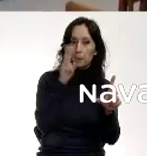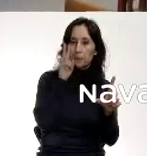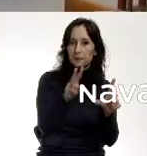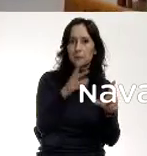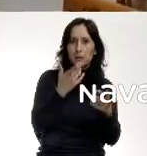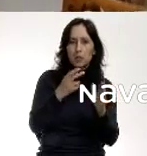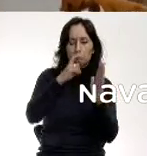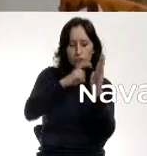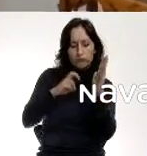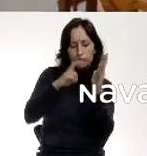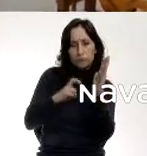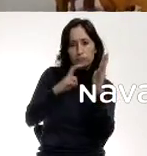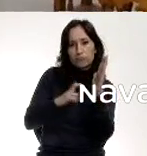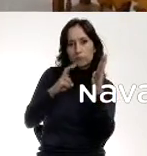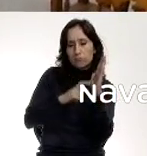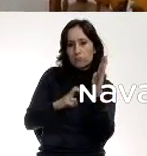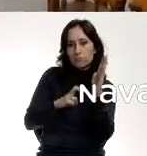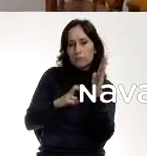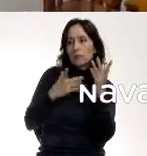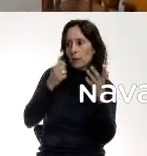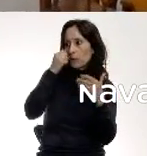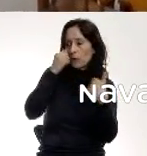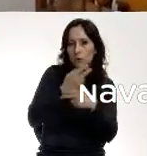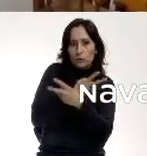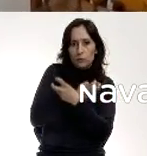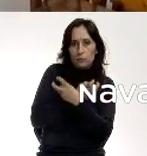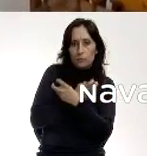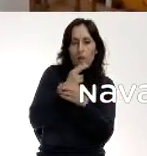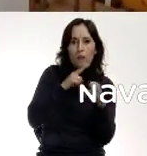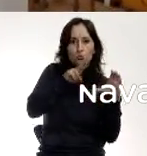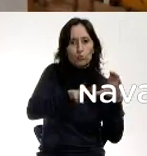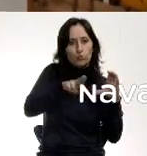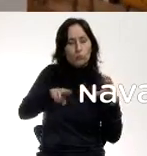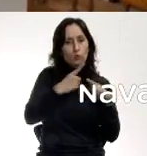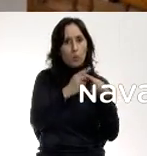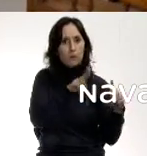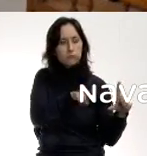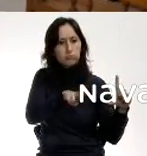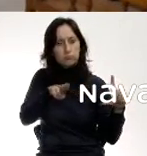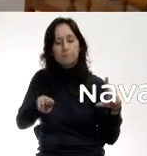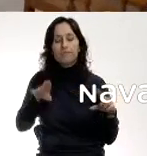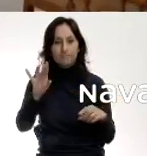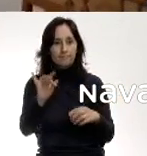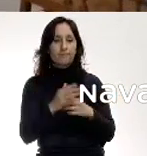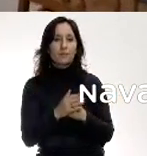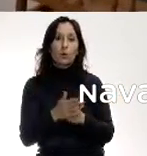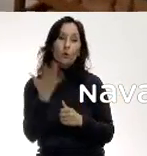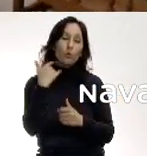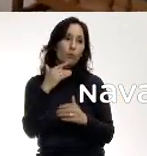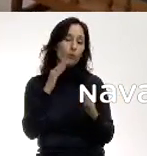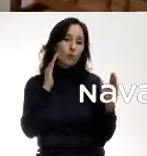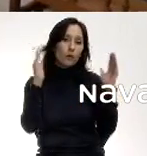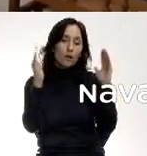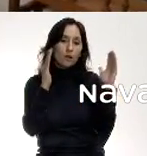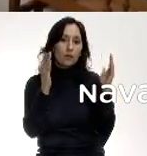excavando y excavando, lo que aquí se encontró fueron restos humanos, enterramientos. Claro, dentro del mundo cristiano occidental